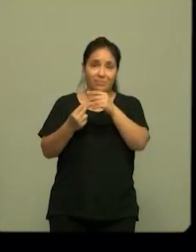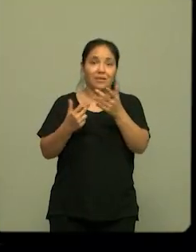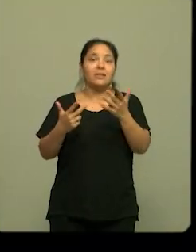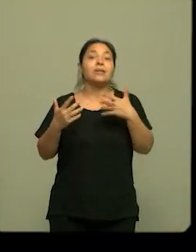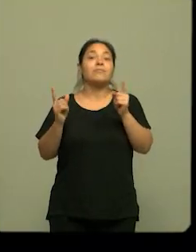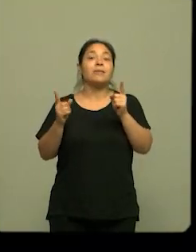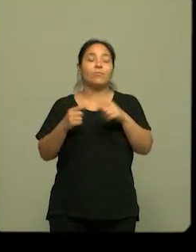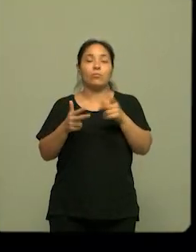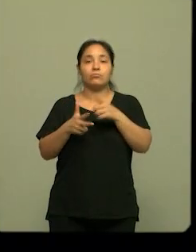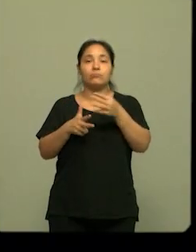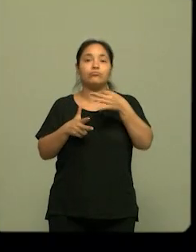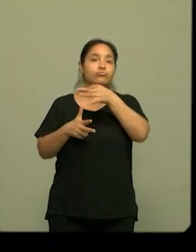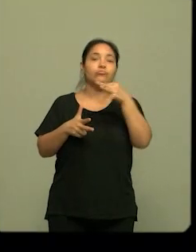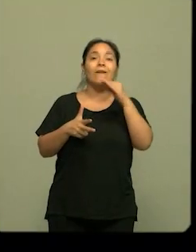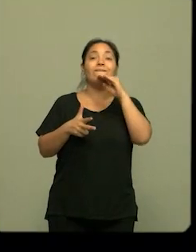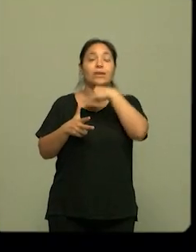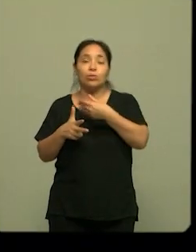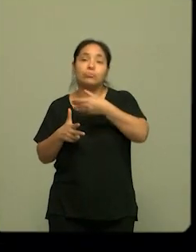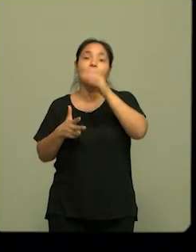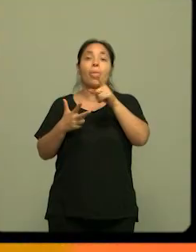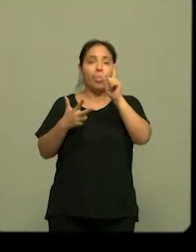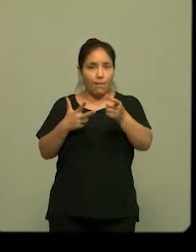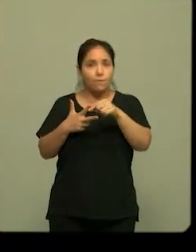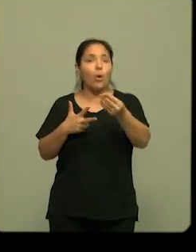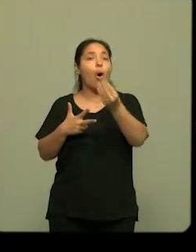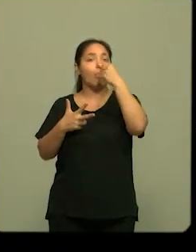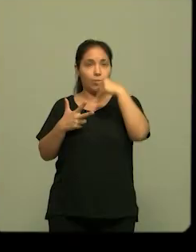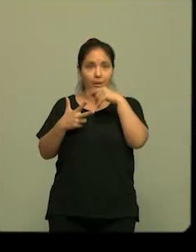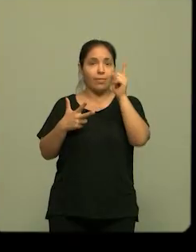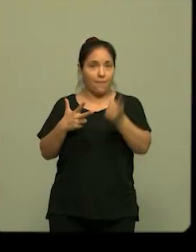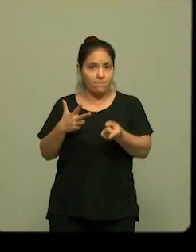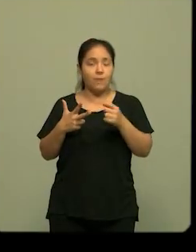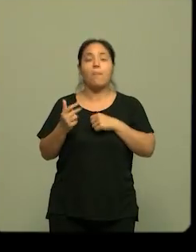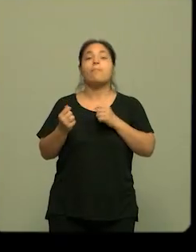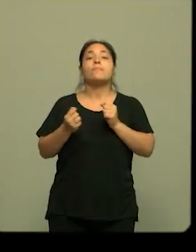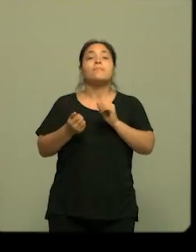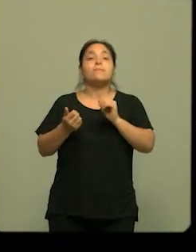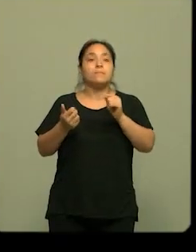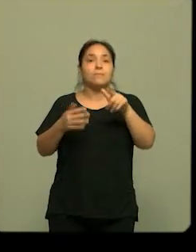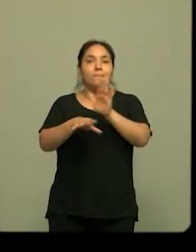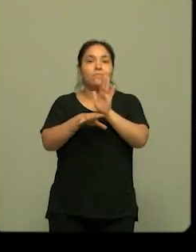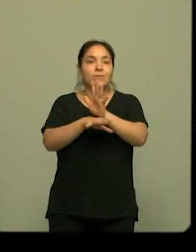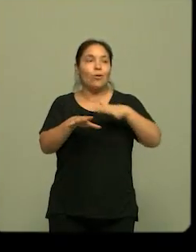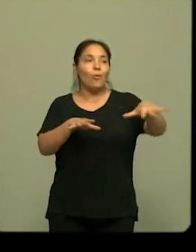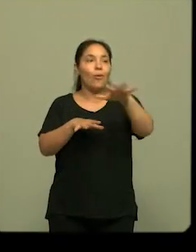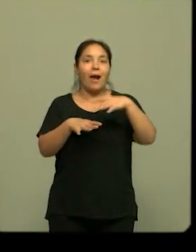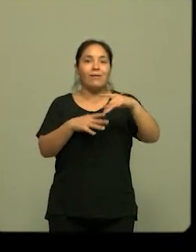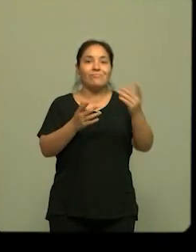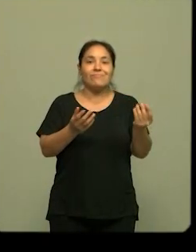solamente degustar un buen vino, sino degustar también con la comida que Sí, es más representativa del lugar. Y eso